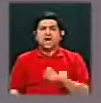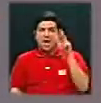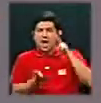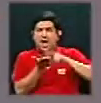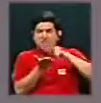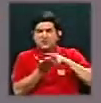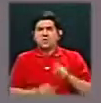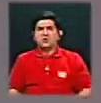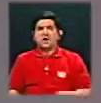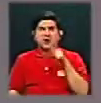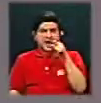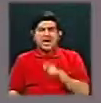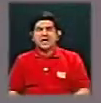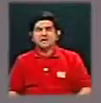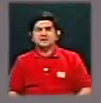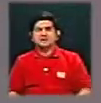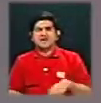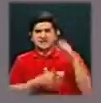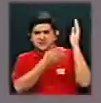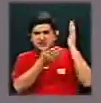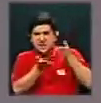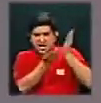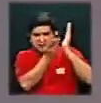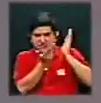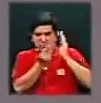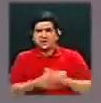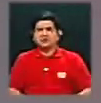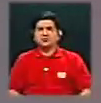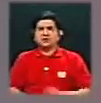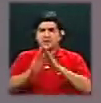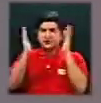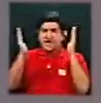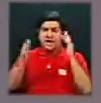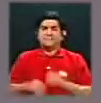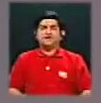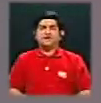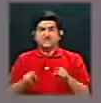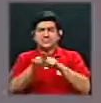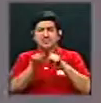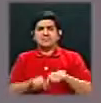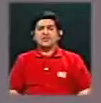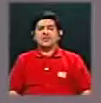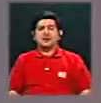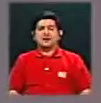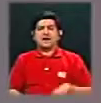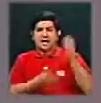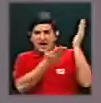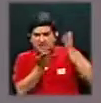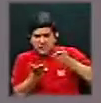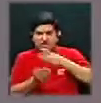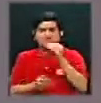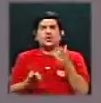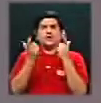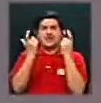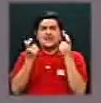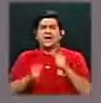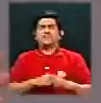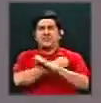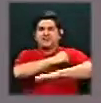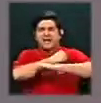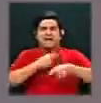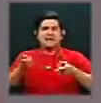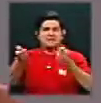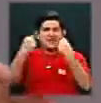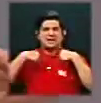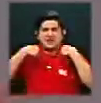exportaciones, abrámonos a las importaciones, abrámonos a los capitales extranjeros, que los capitales entren y salgan con absoluta libertad, que los capitales